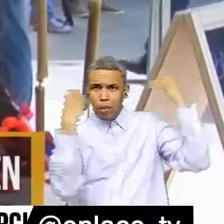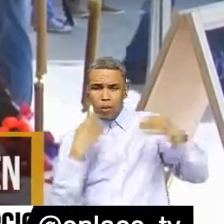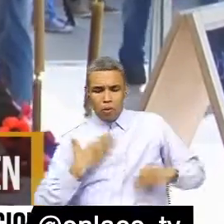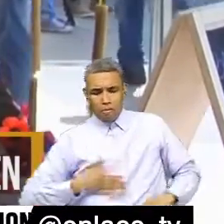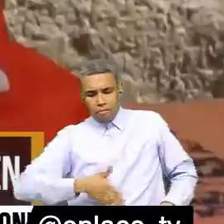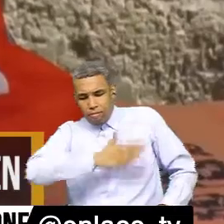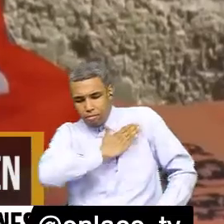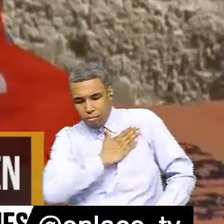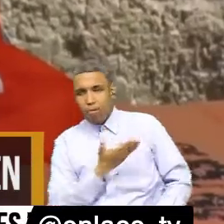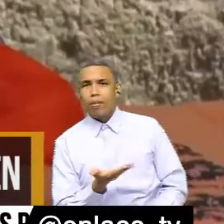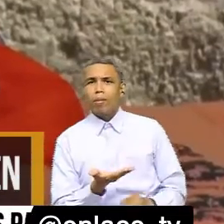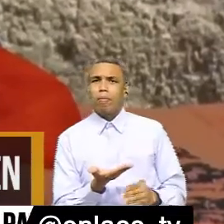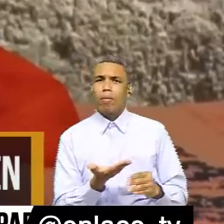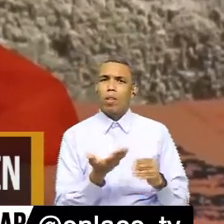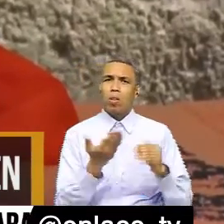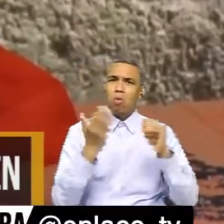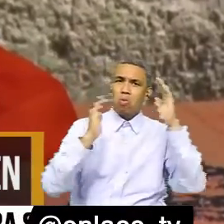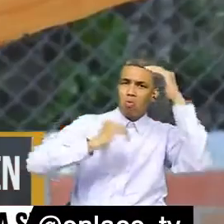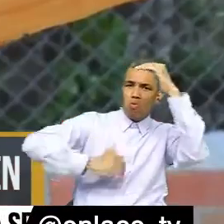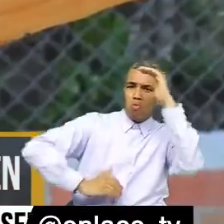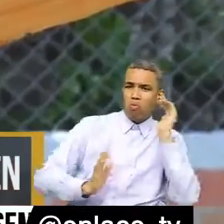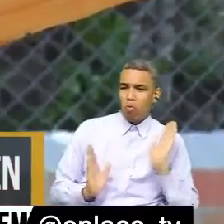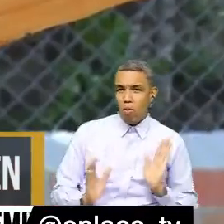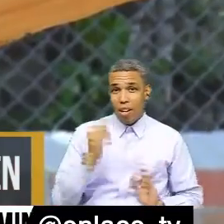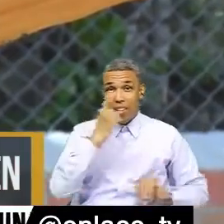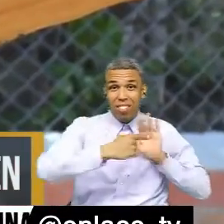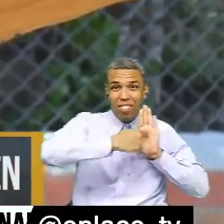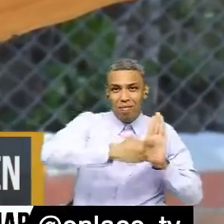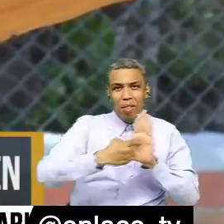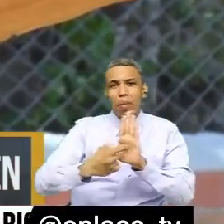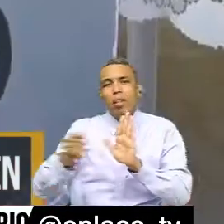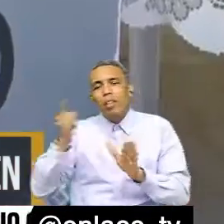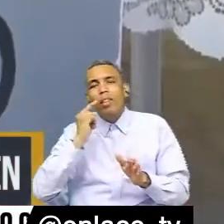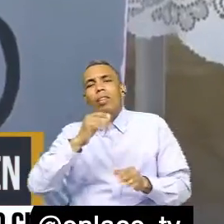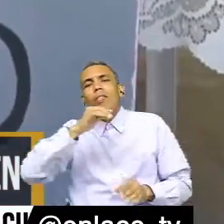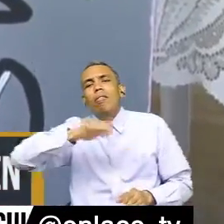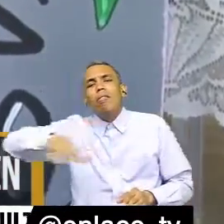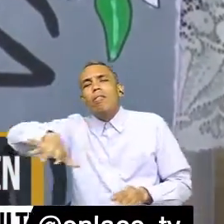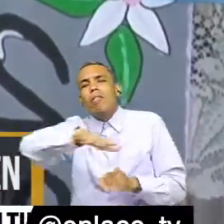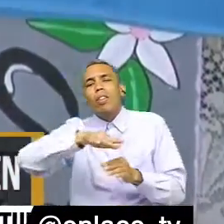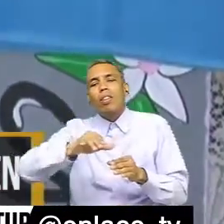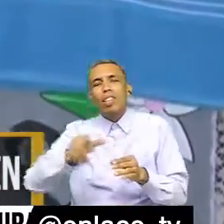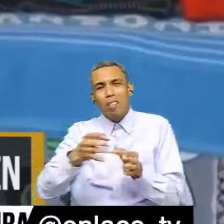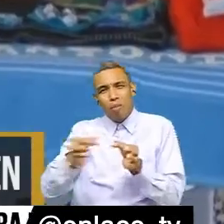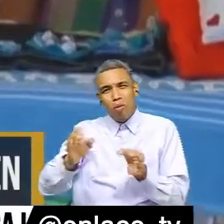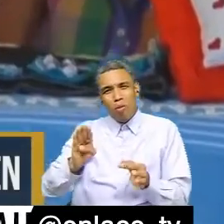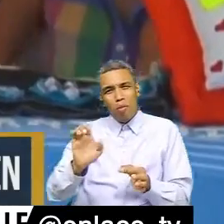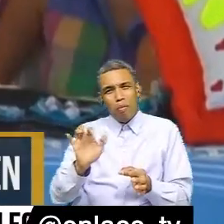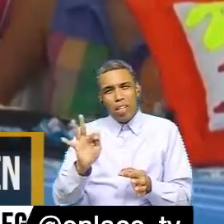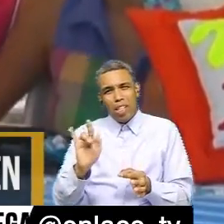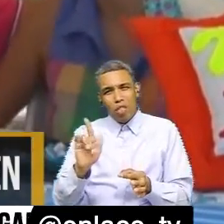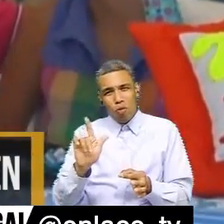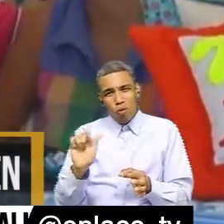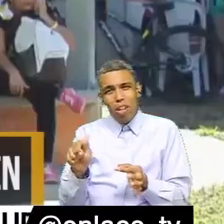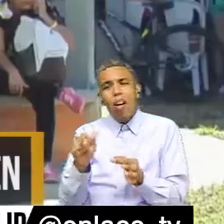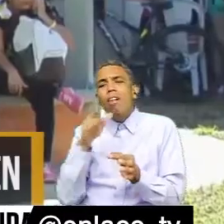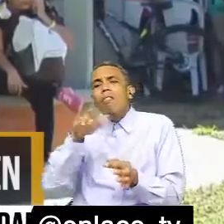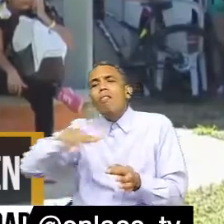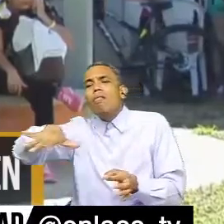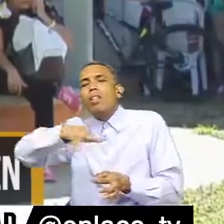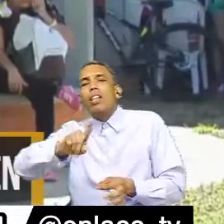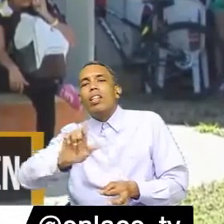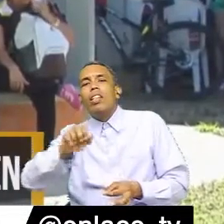bordados tuvieron lugar en la exposición por parte de la vereda san josé del municipio de betulia de varias familias desarrollan el arte de